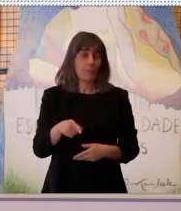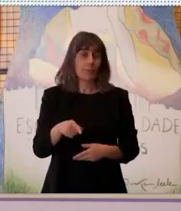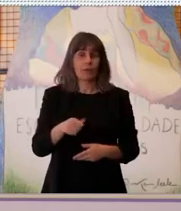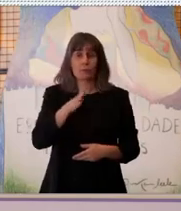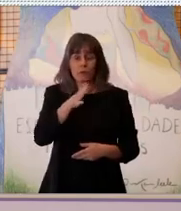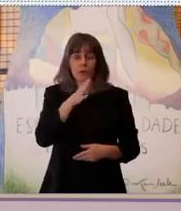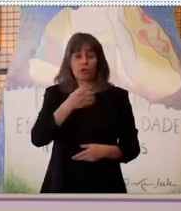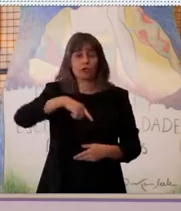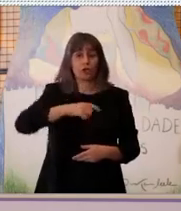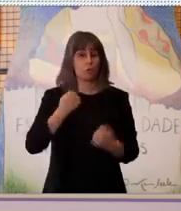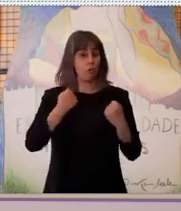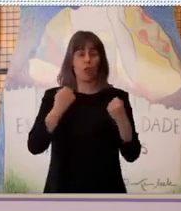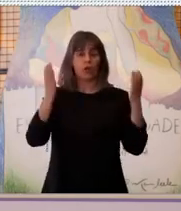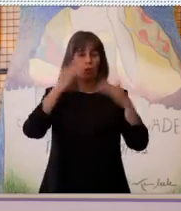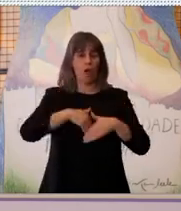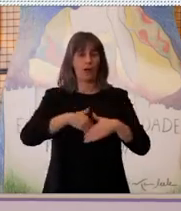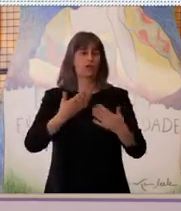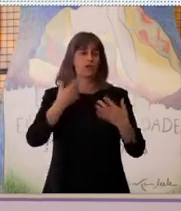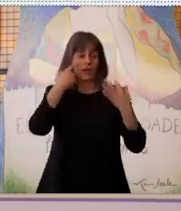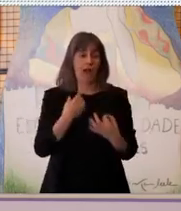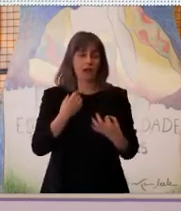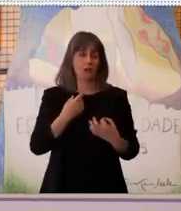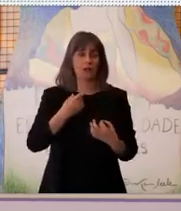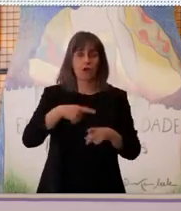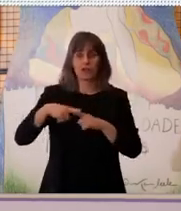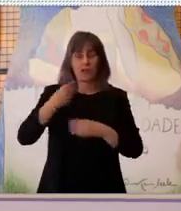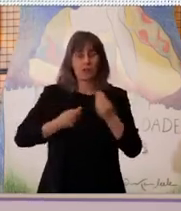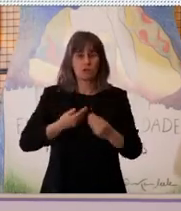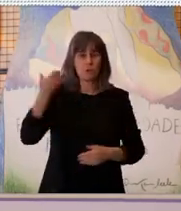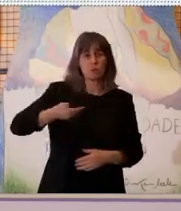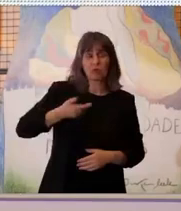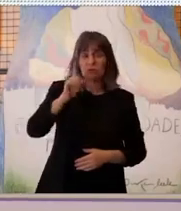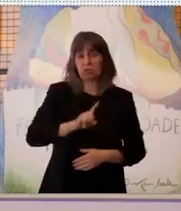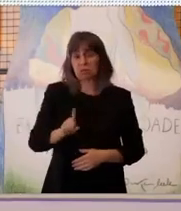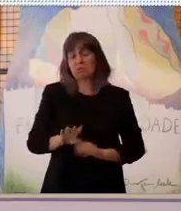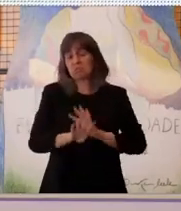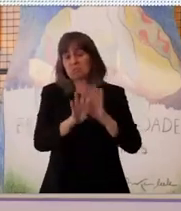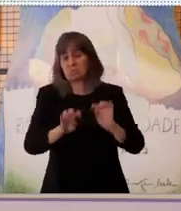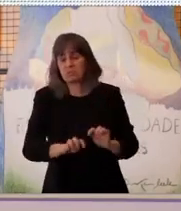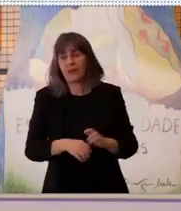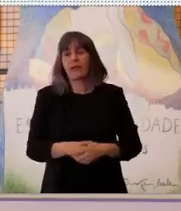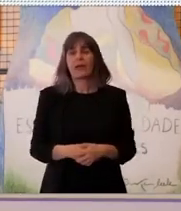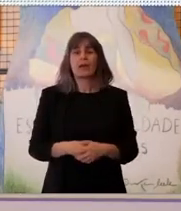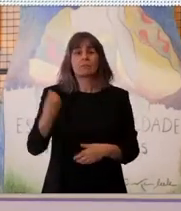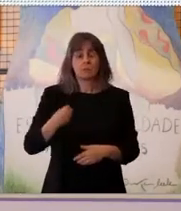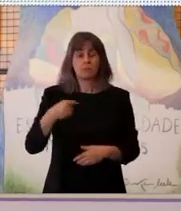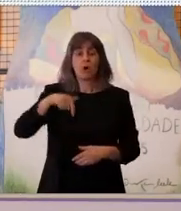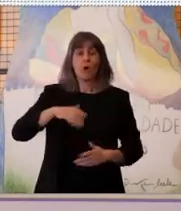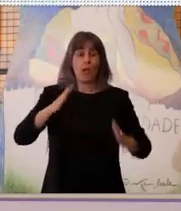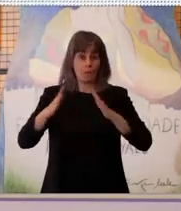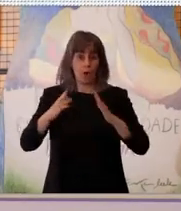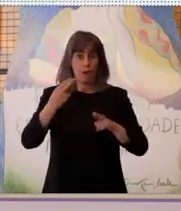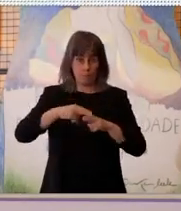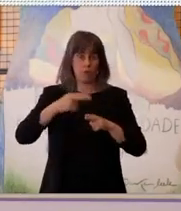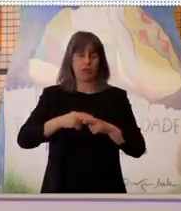lo que hacemos importa o no Yo creo que esta época concreta nos ha dejado la certeza esta época